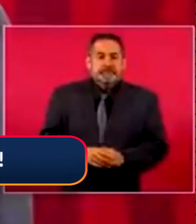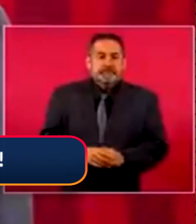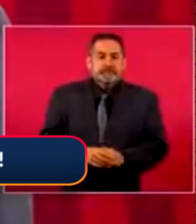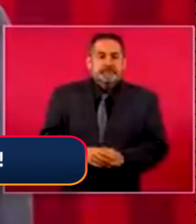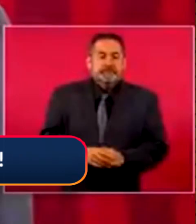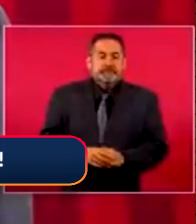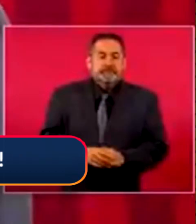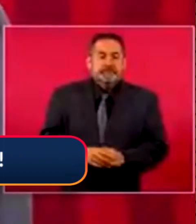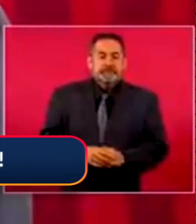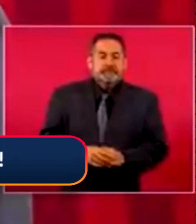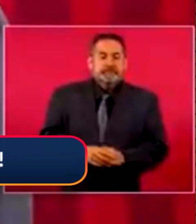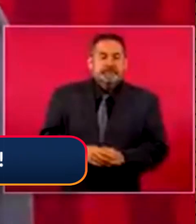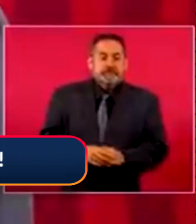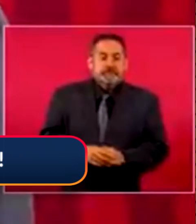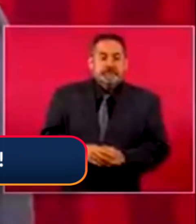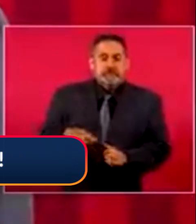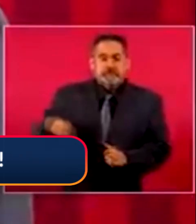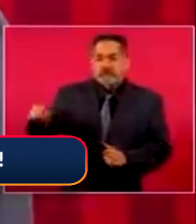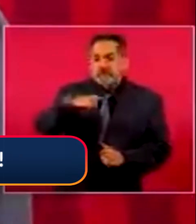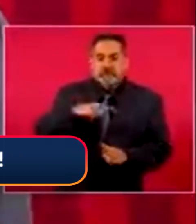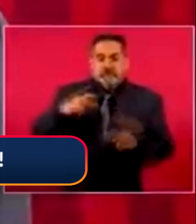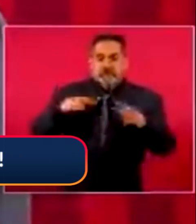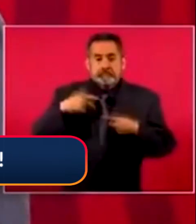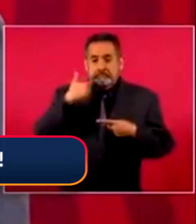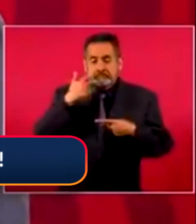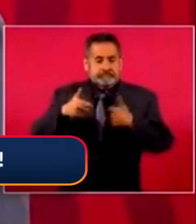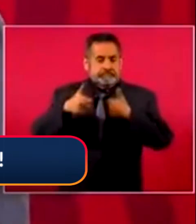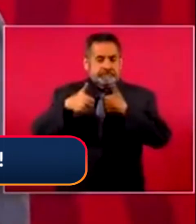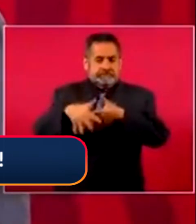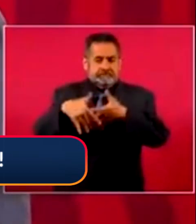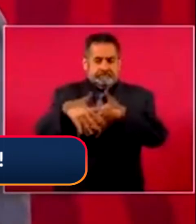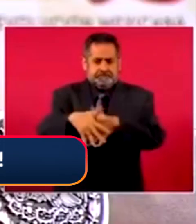que marchemos